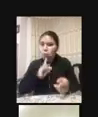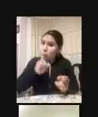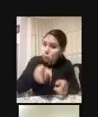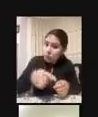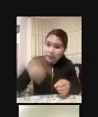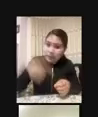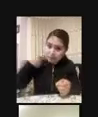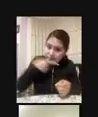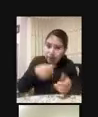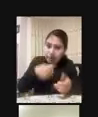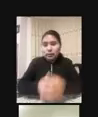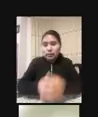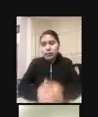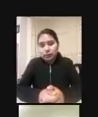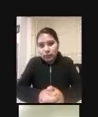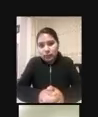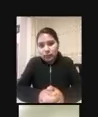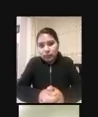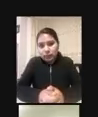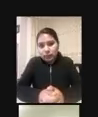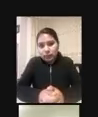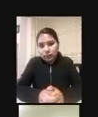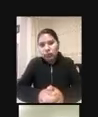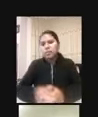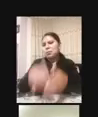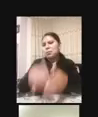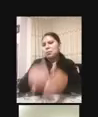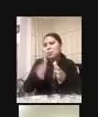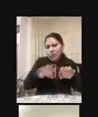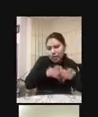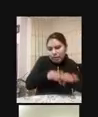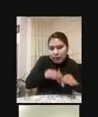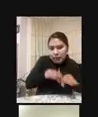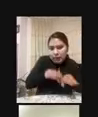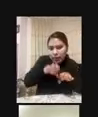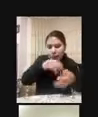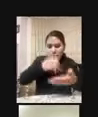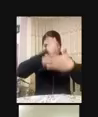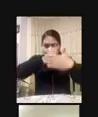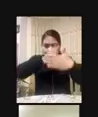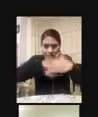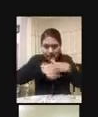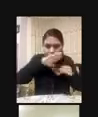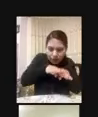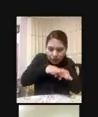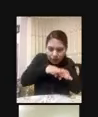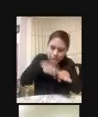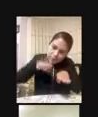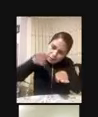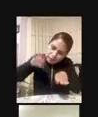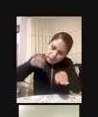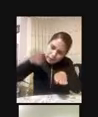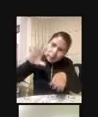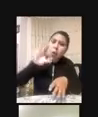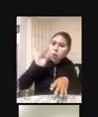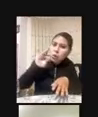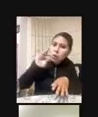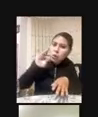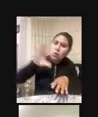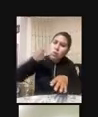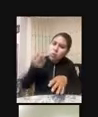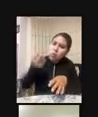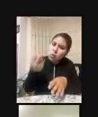Entonces, para cada etapa del niño, desde el nacimiento hasta los 6, 8, 12 años, tenemos